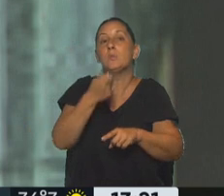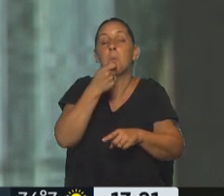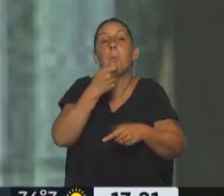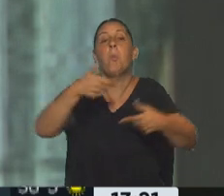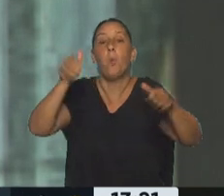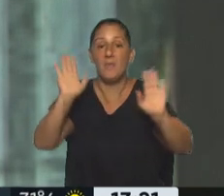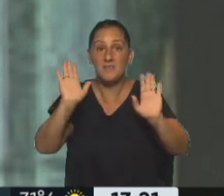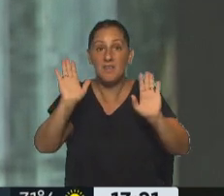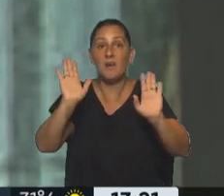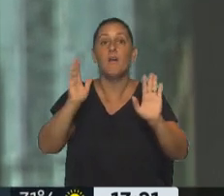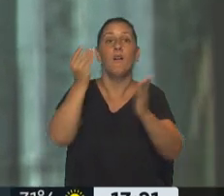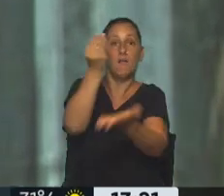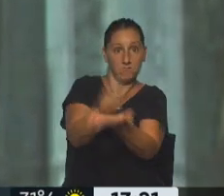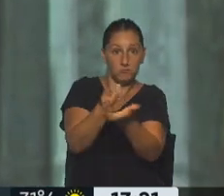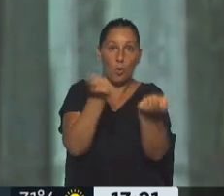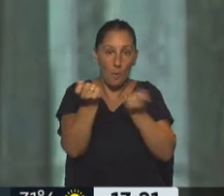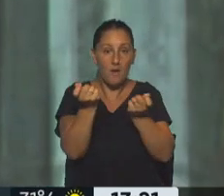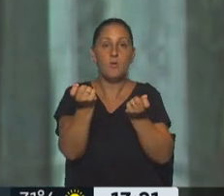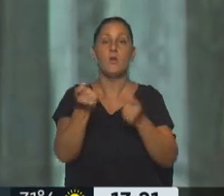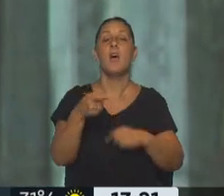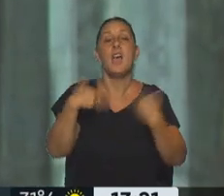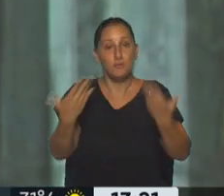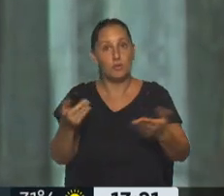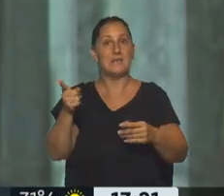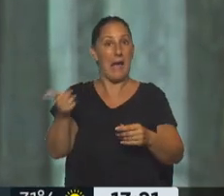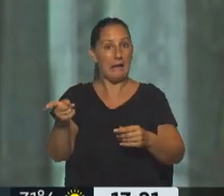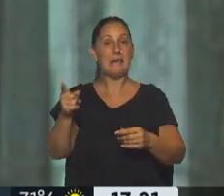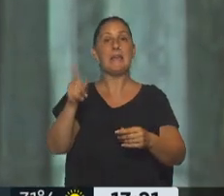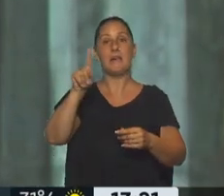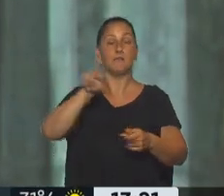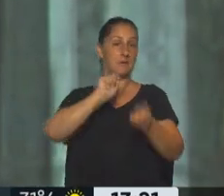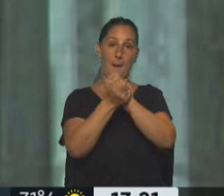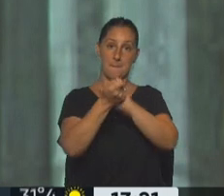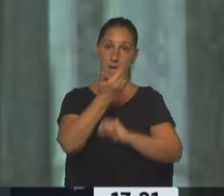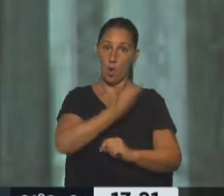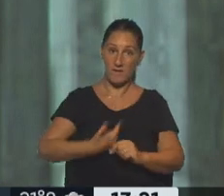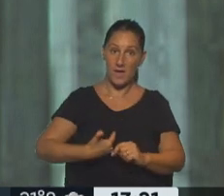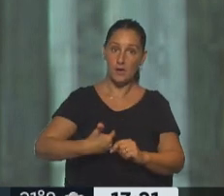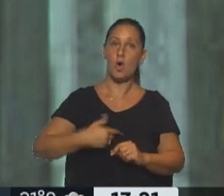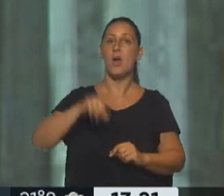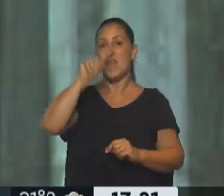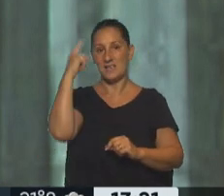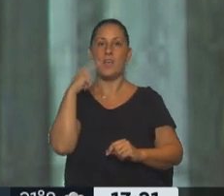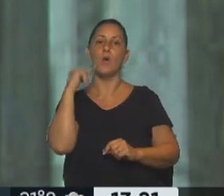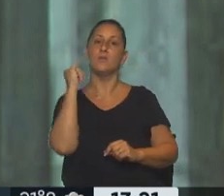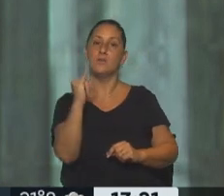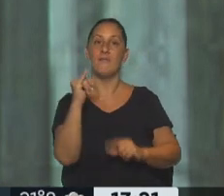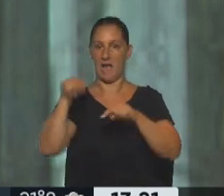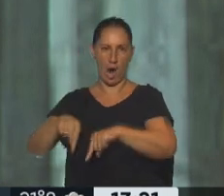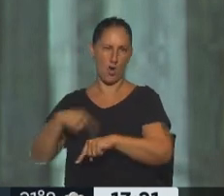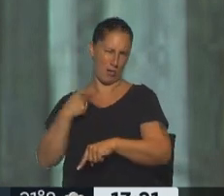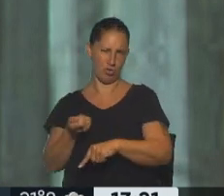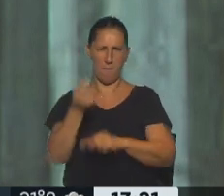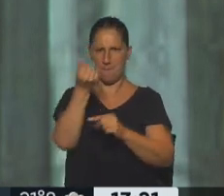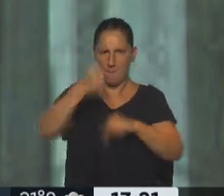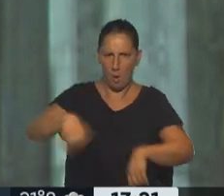cierto no les está yendo muy bien en este contexto de discusión política si llegar a gobernar te está diciendo Yo voy a evaluar o yo este no te voy